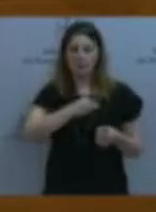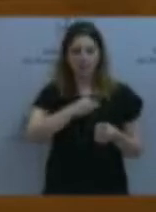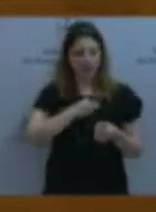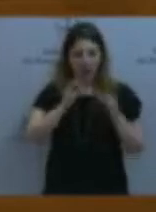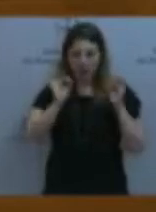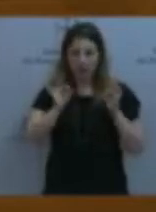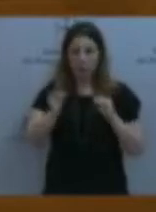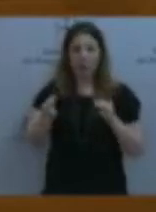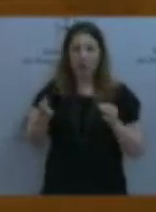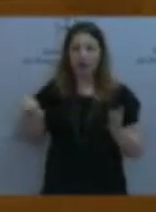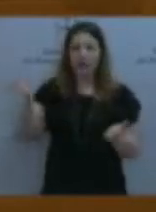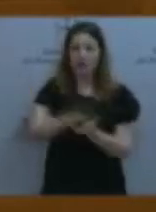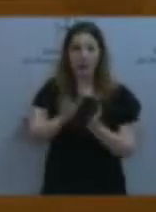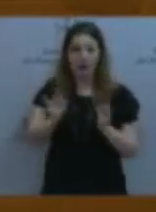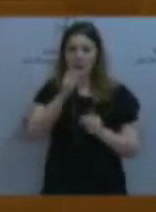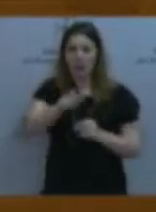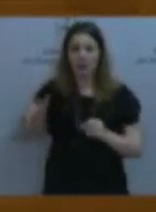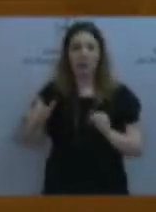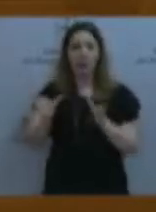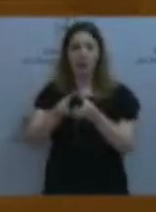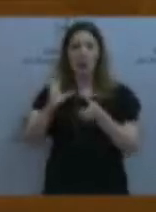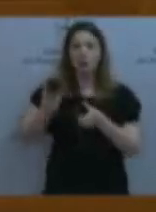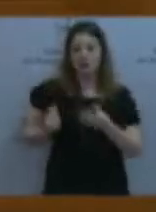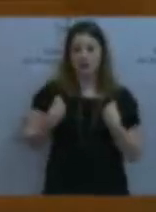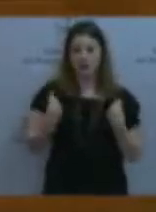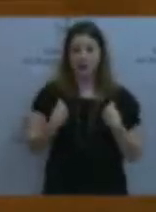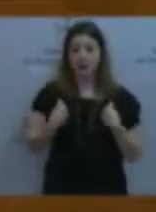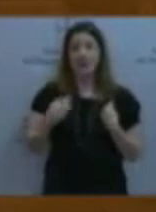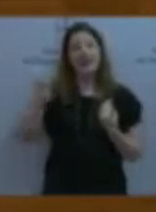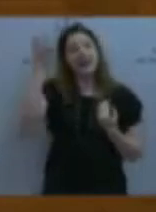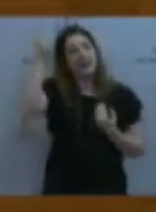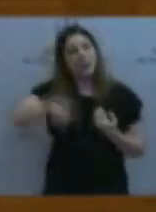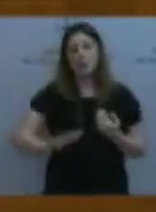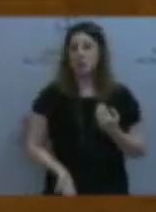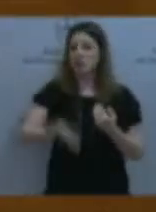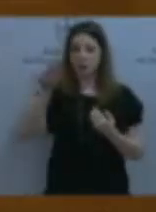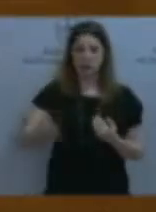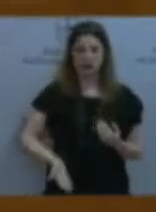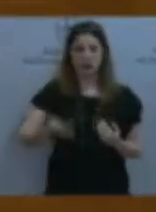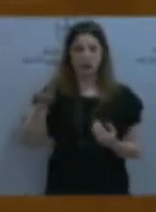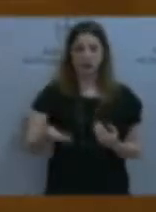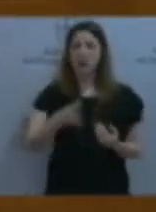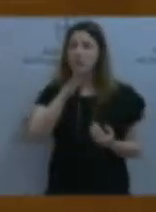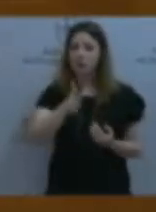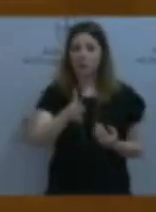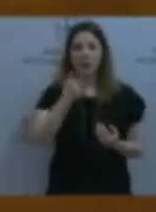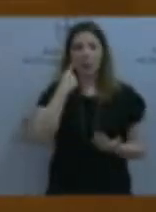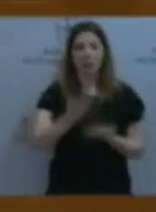muy importante esta iniciativa hoy. Es muy importante porque lo que demuestra es la solidaridad del pueblo